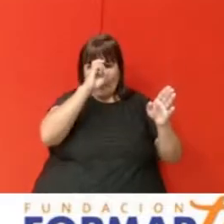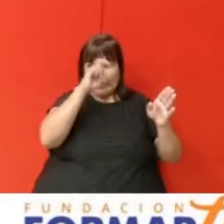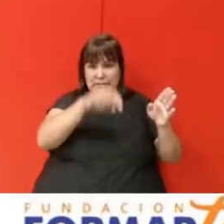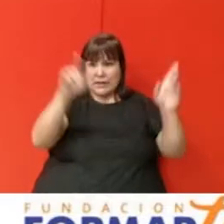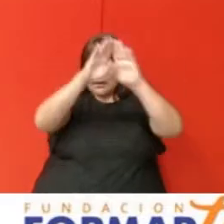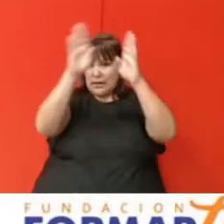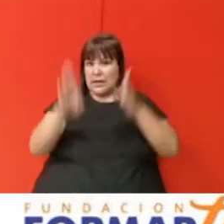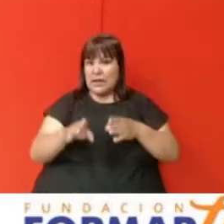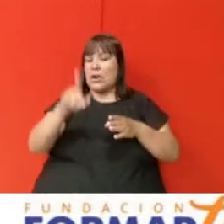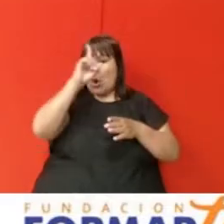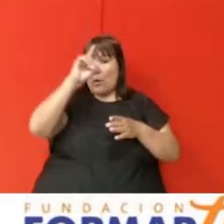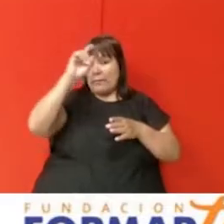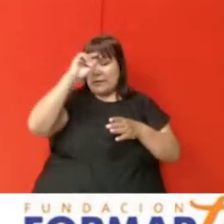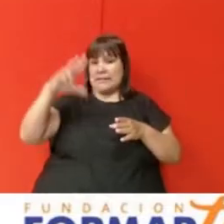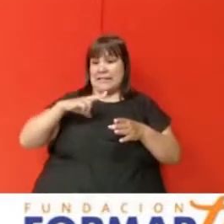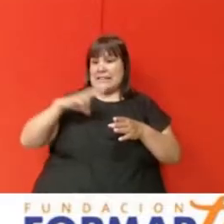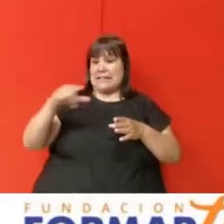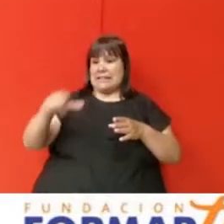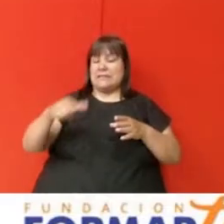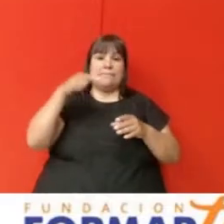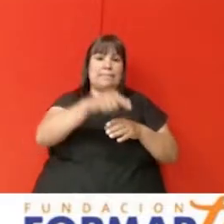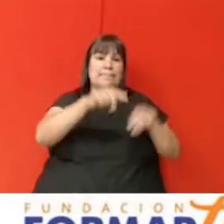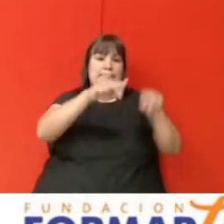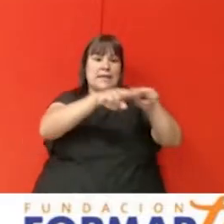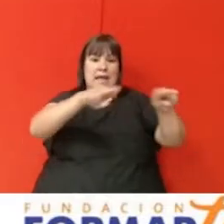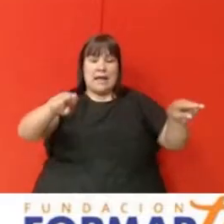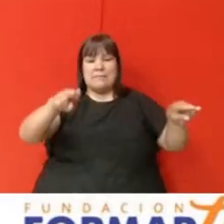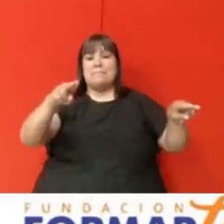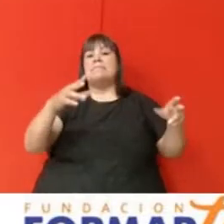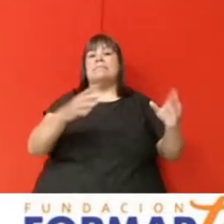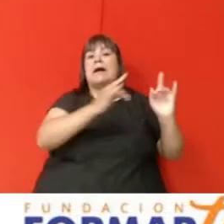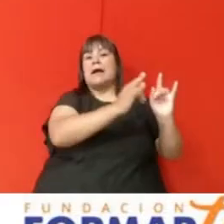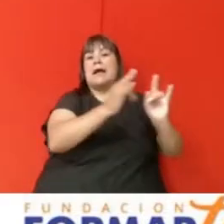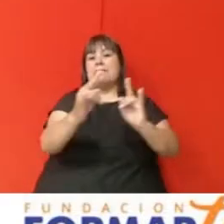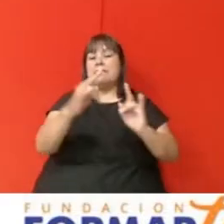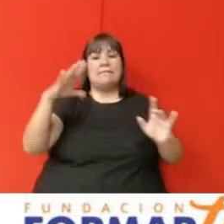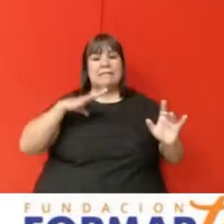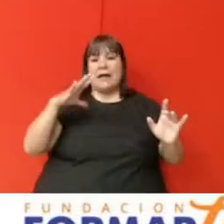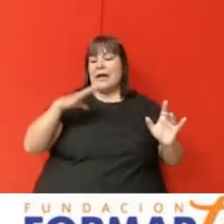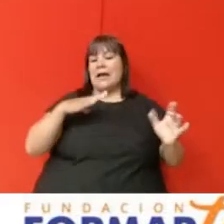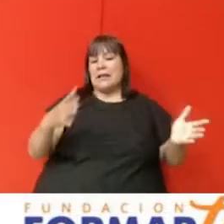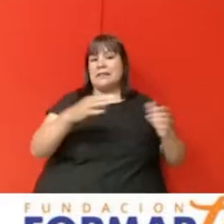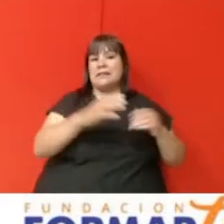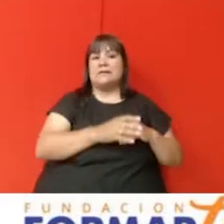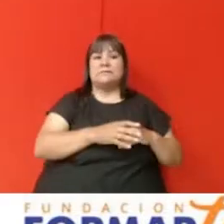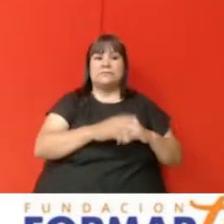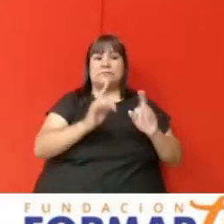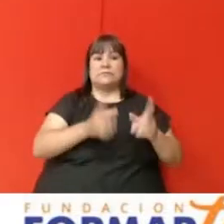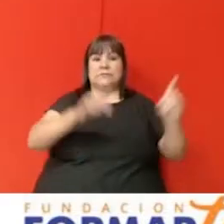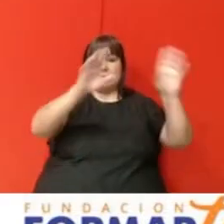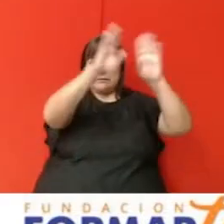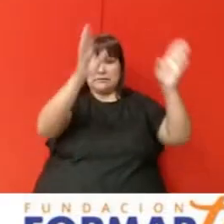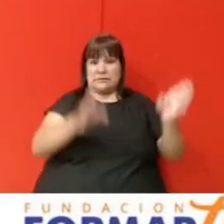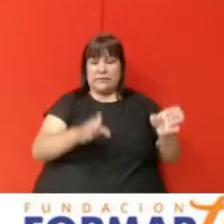pero especialmente en los hospitalarios, es de vital importancia. Y muchas veces los que recorremos hospitales por